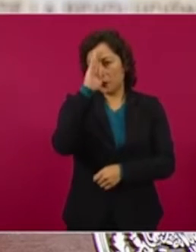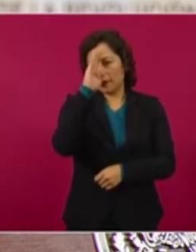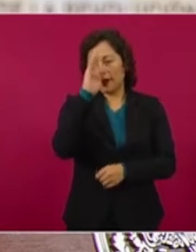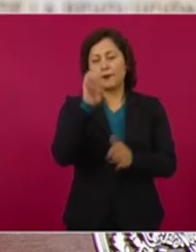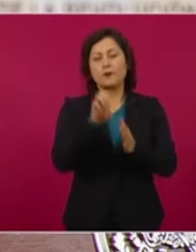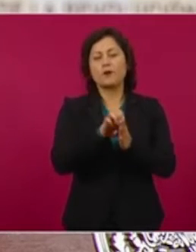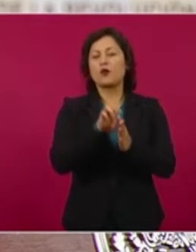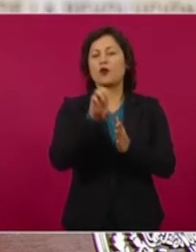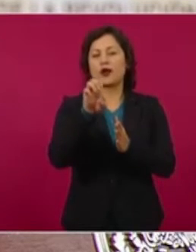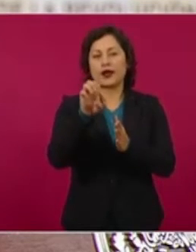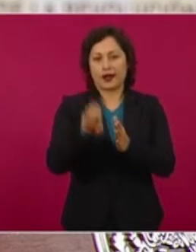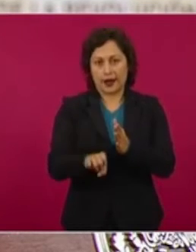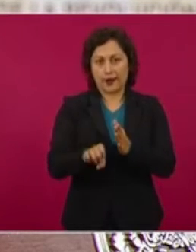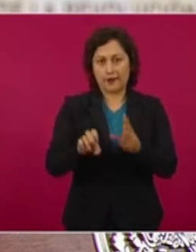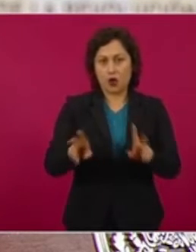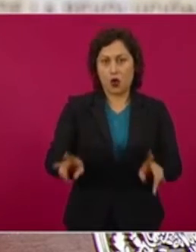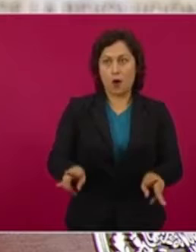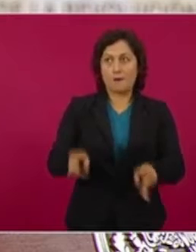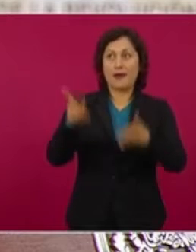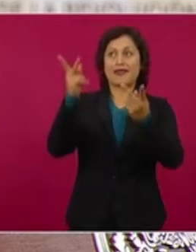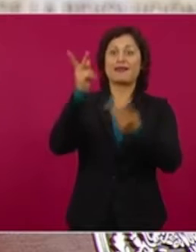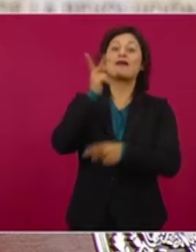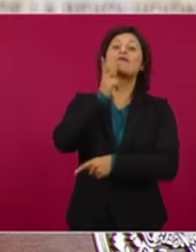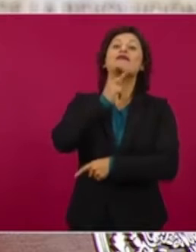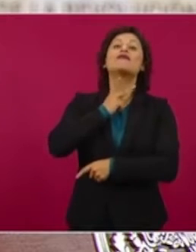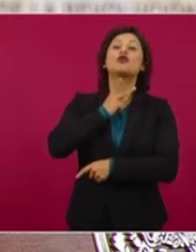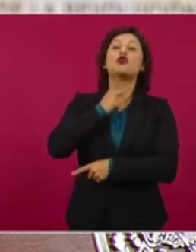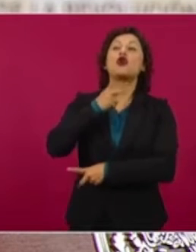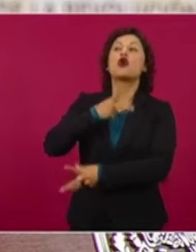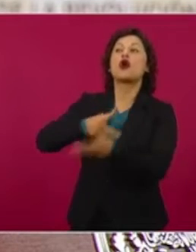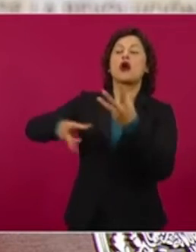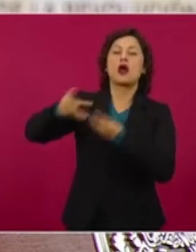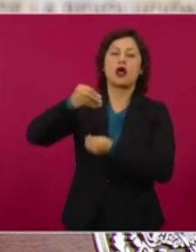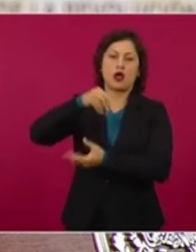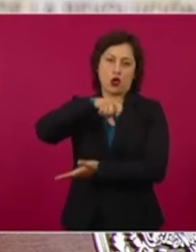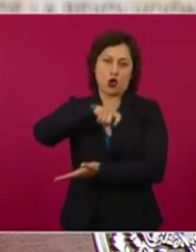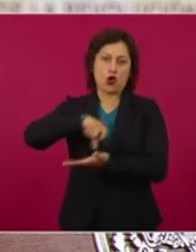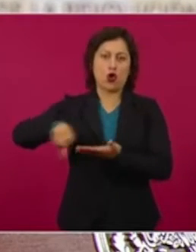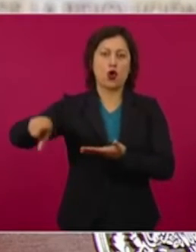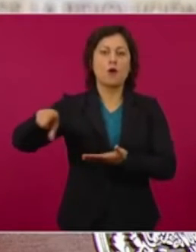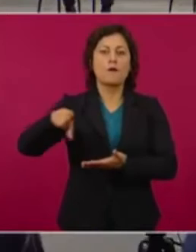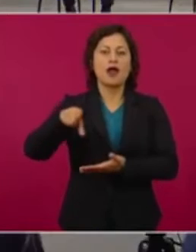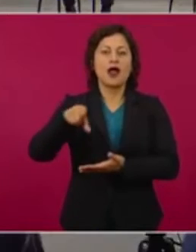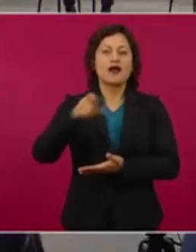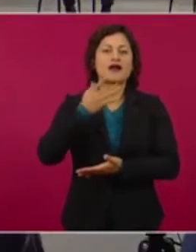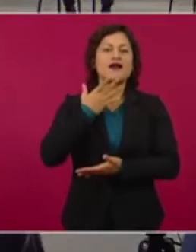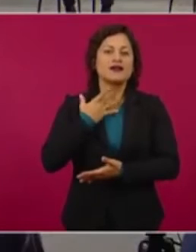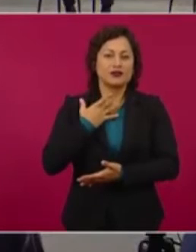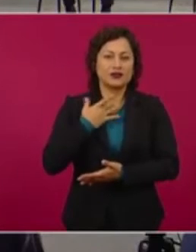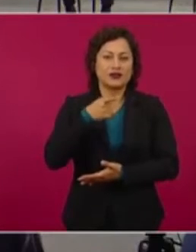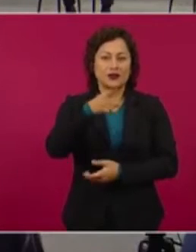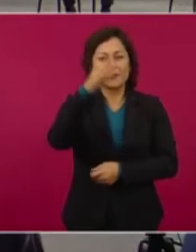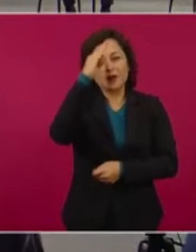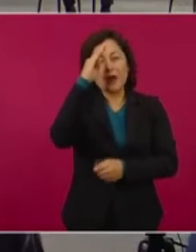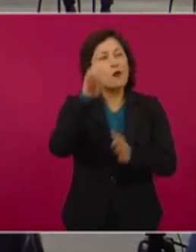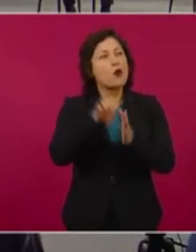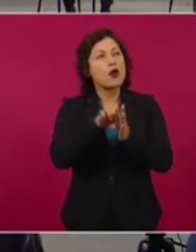crudo y compramos gasolinas, pues es como vender naranja y comprar jugo de naranja.